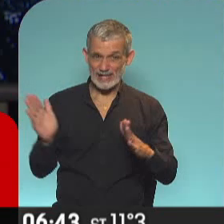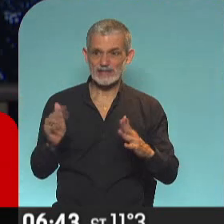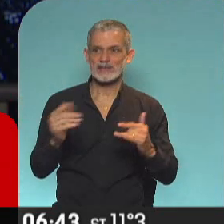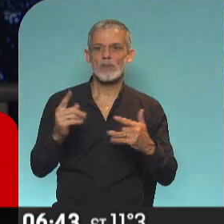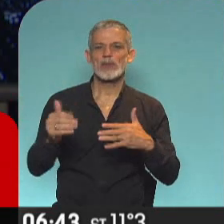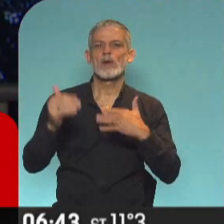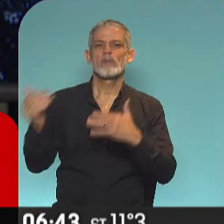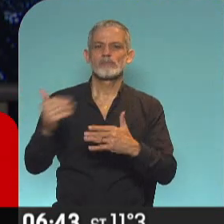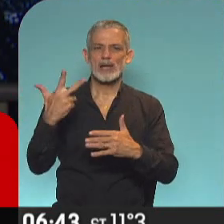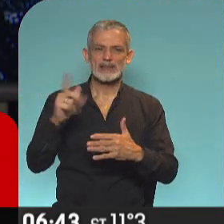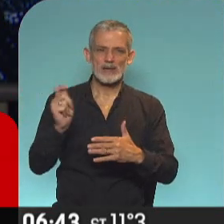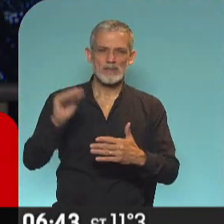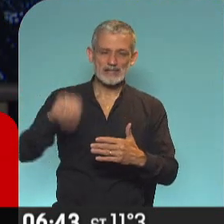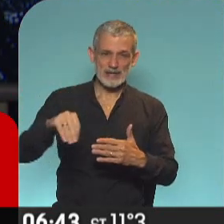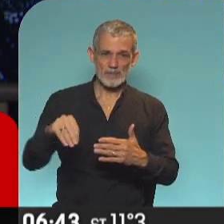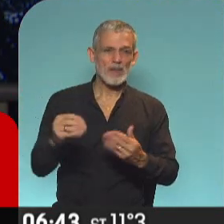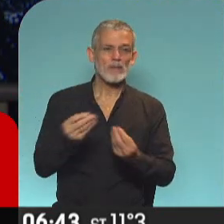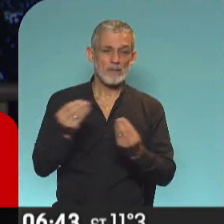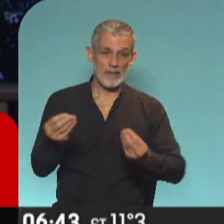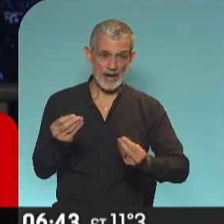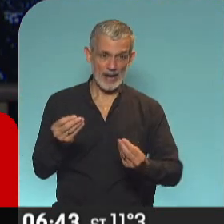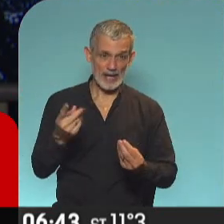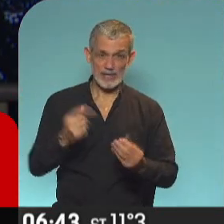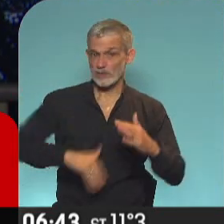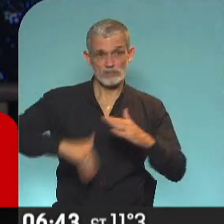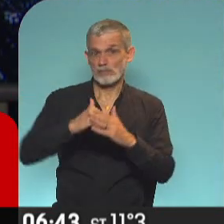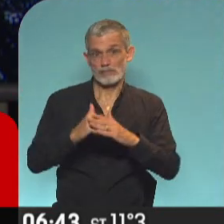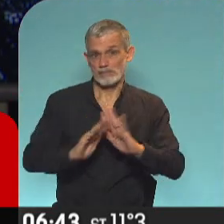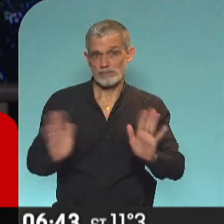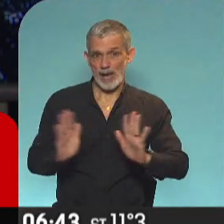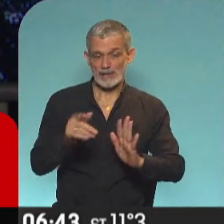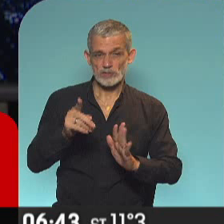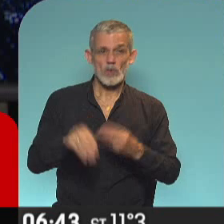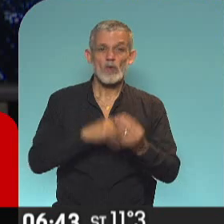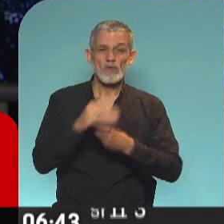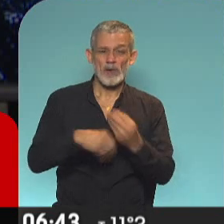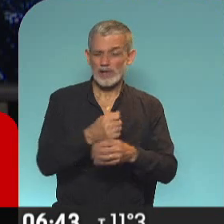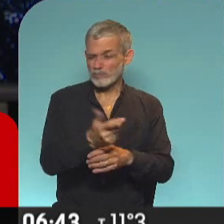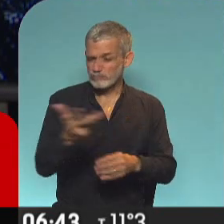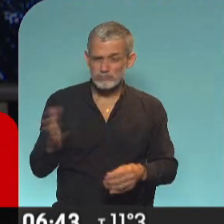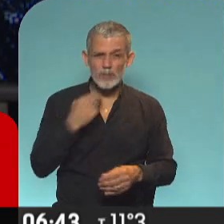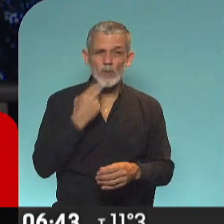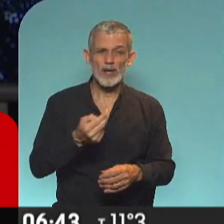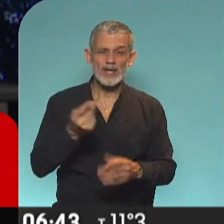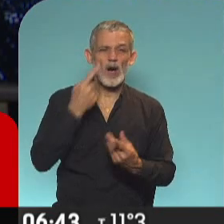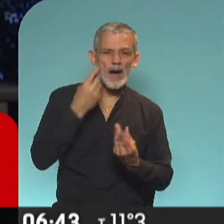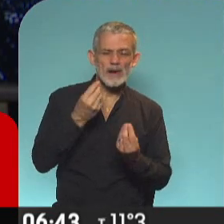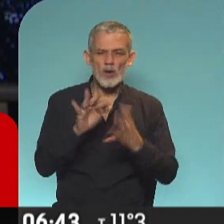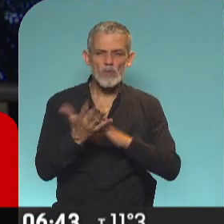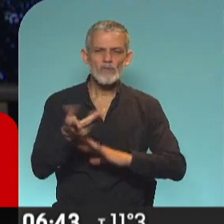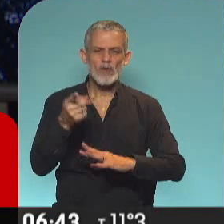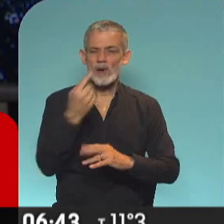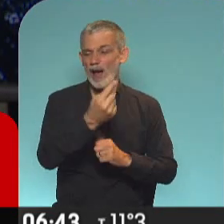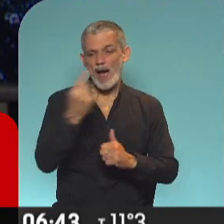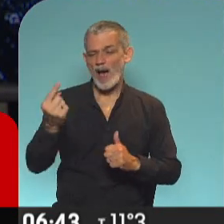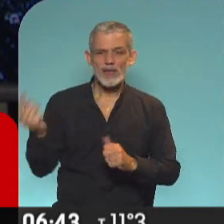extensible también por tres meses más, es precisamente el monto máximo que alcanza a familias numerosas. Hay que ver cuál es la composición de cada